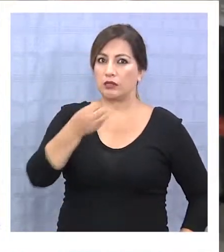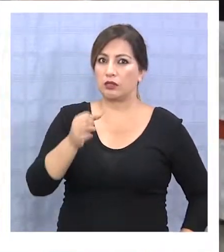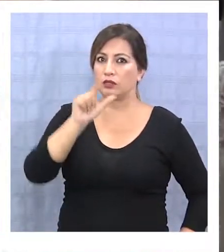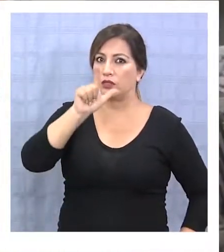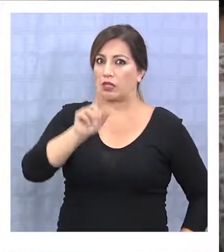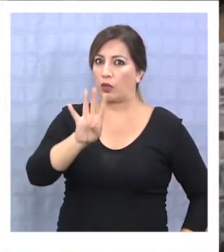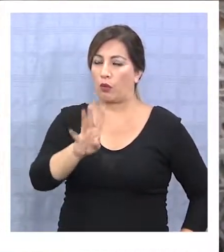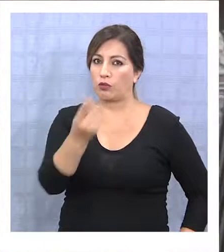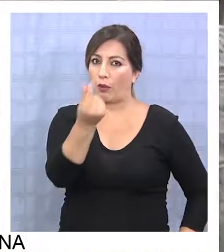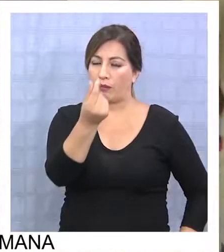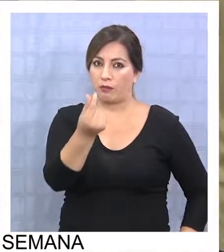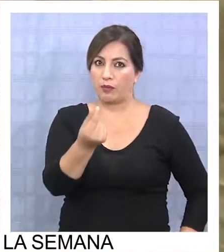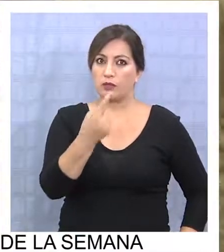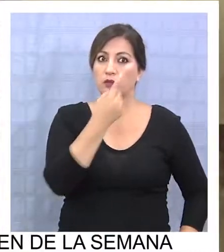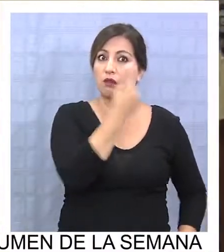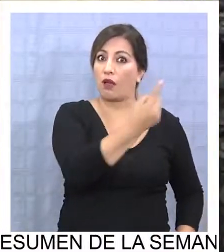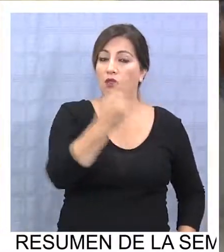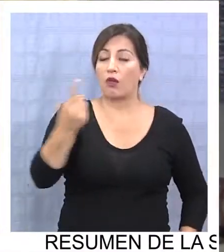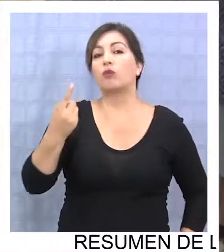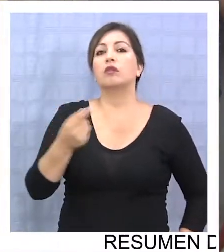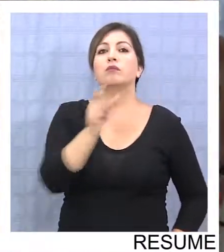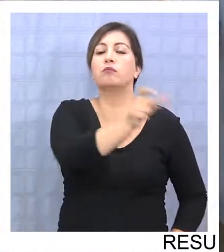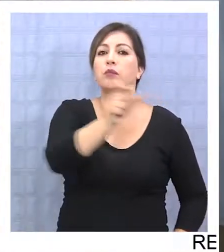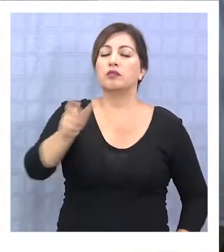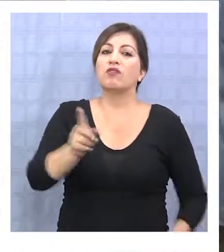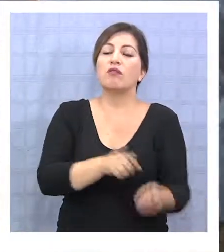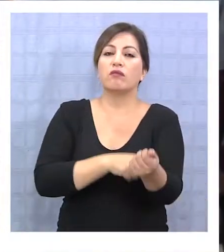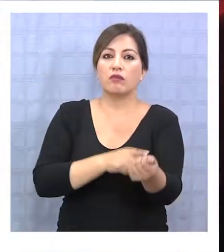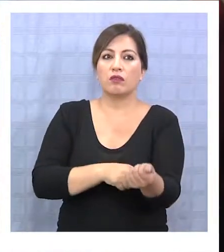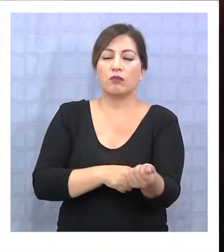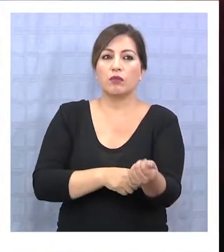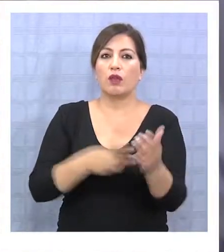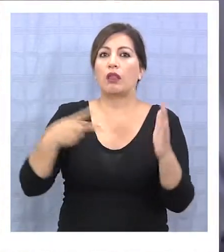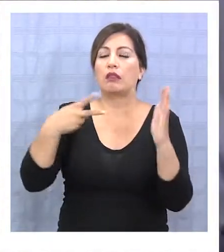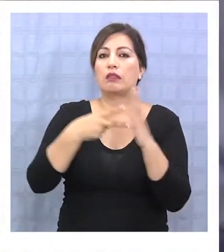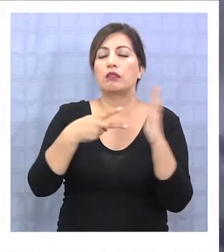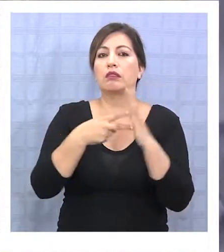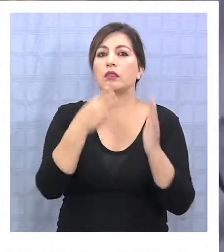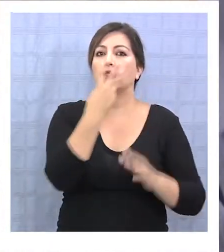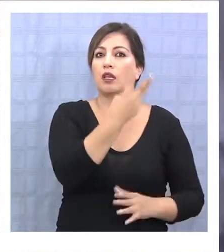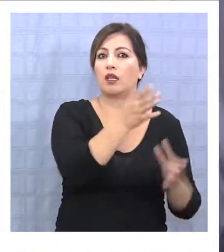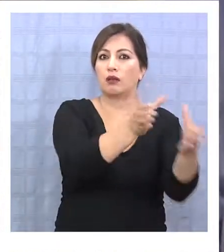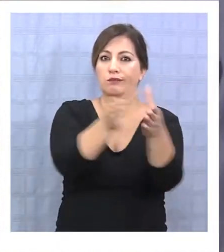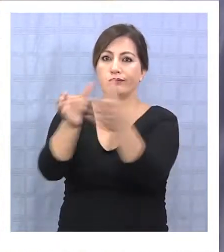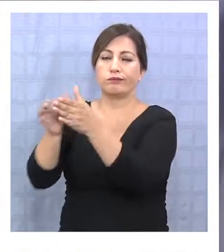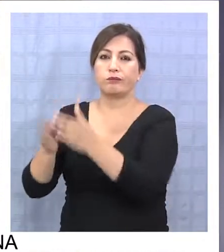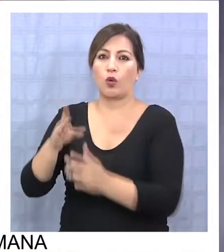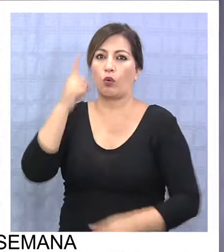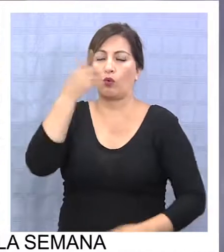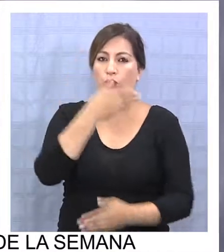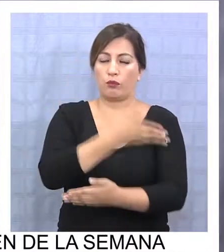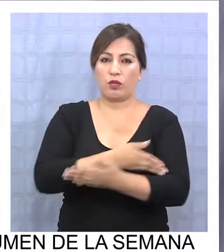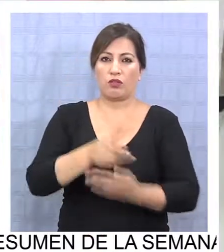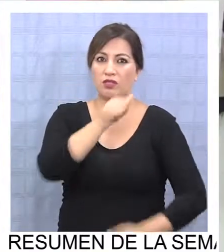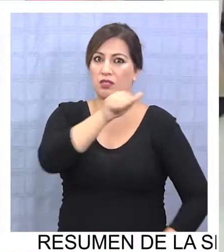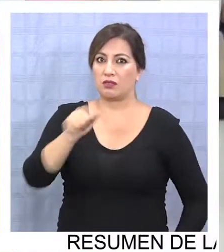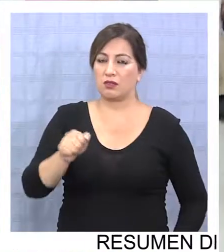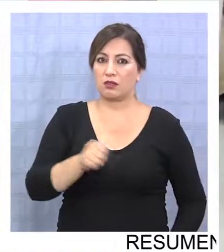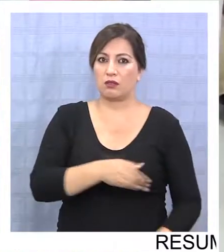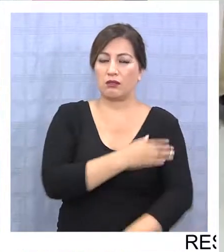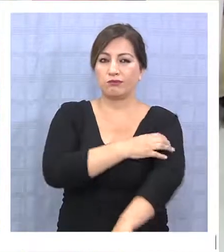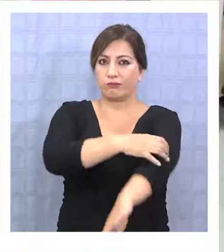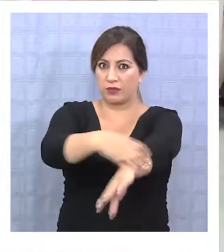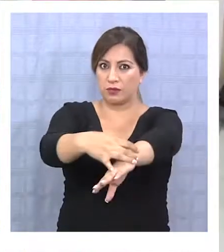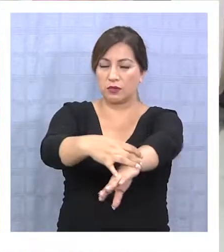.374 pesos por familia o carga familiar y que se dividió en tres grupos llegando a más de 1.600.000